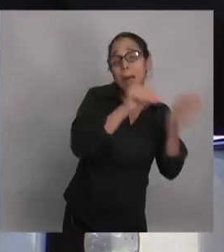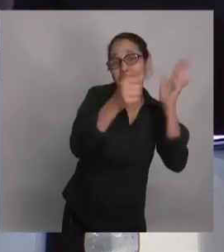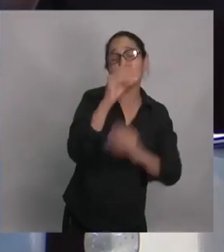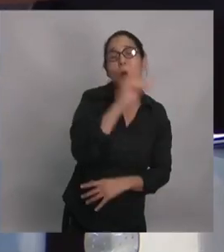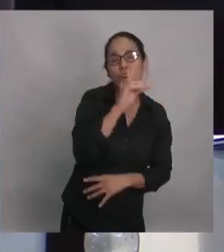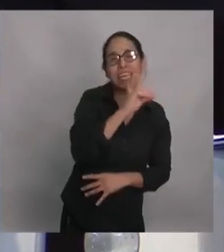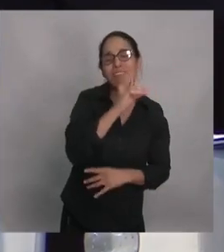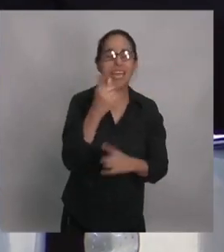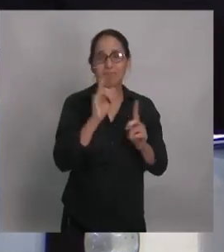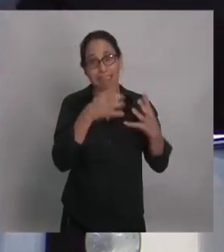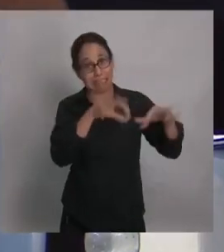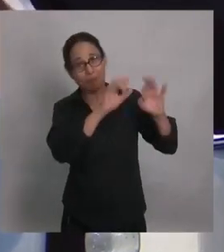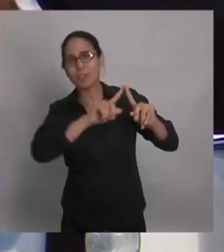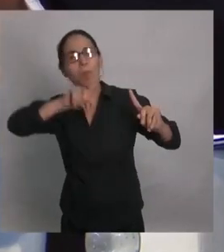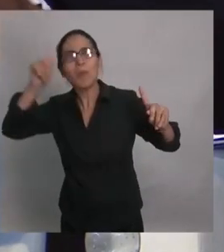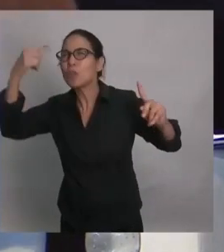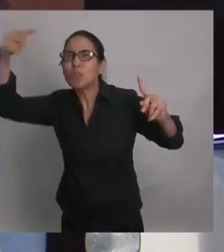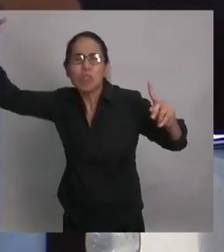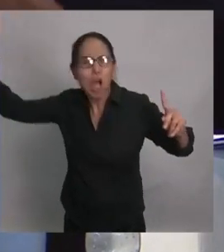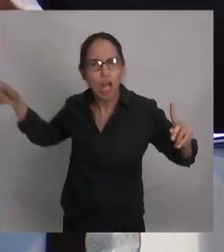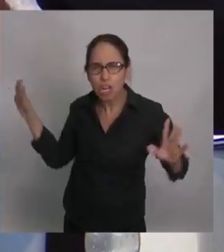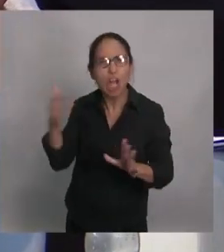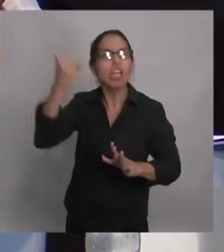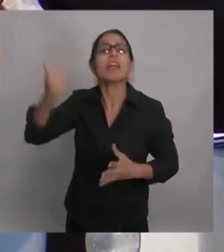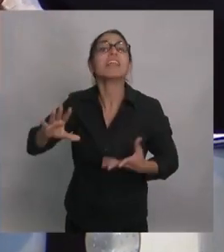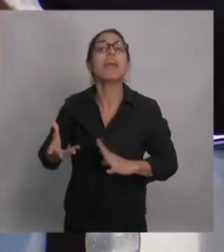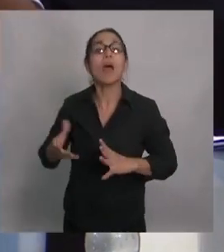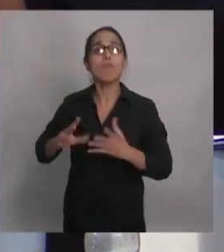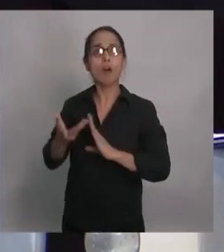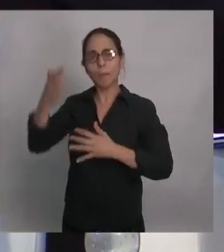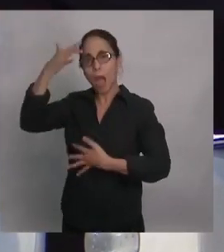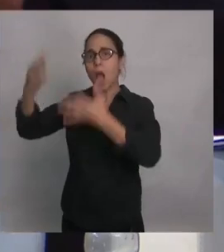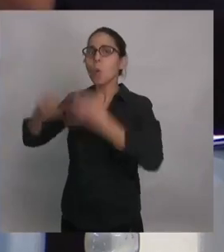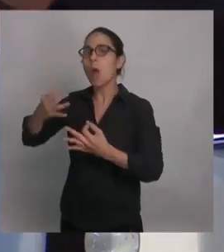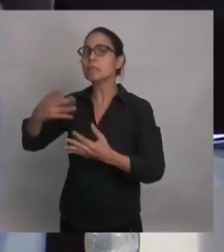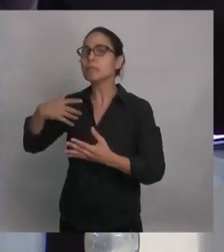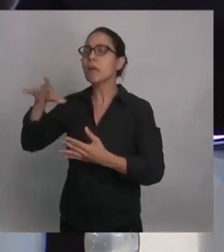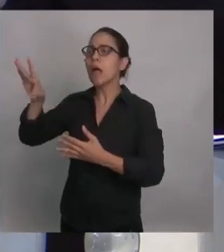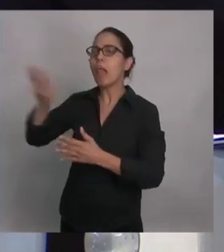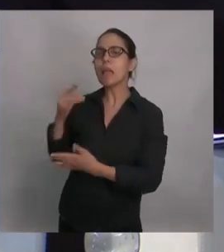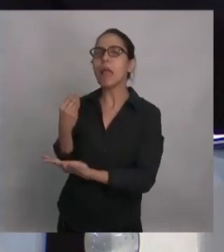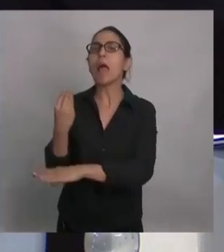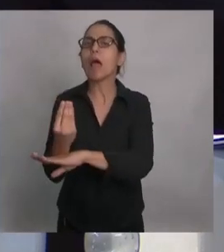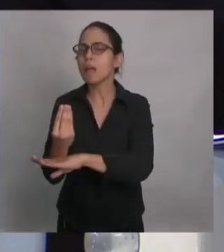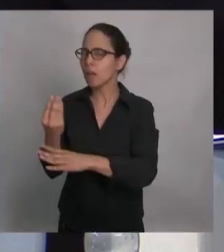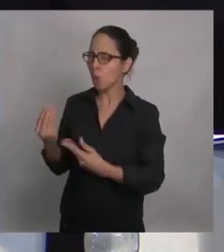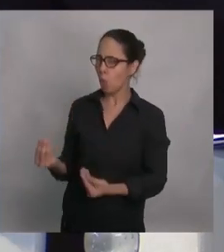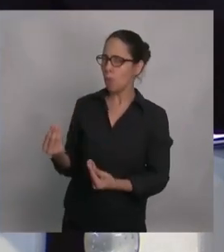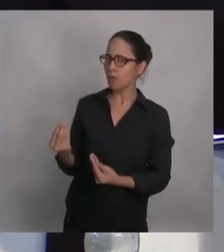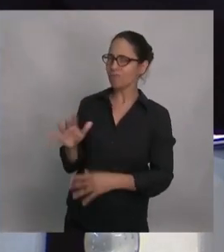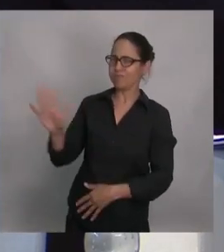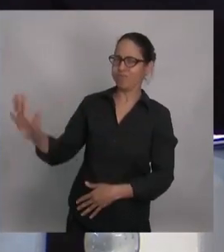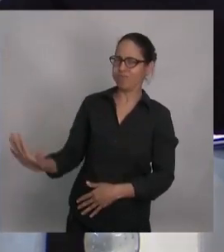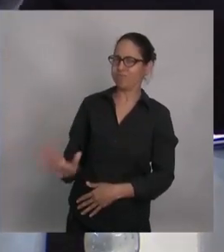se eligen por mecanismos misteriosos los jueces. Nadie entiende muy bien cómo se eligen los jueces y las juezas.